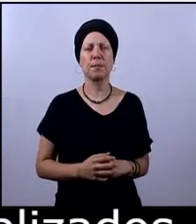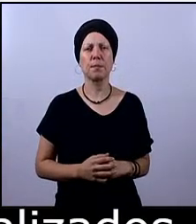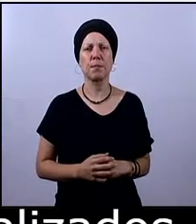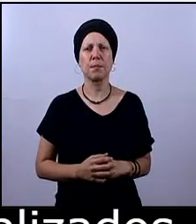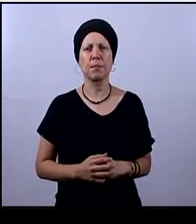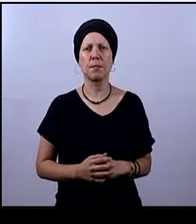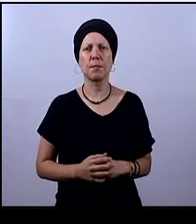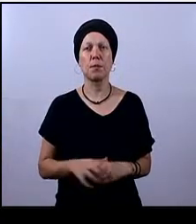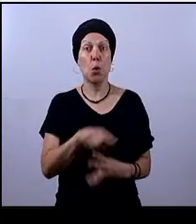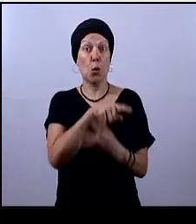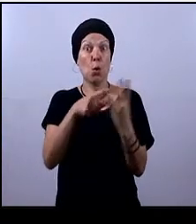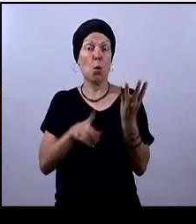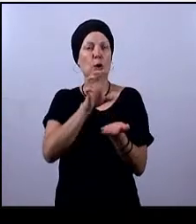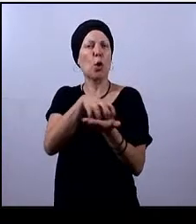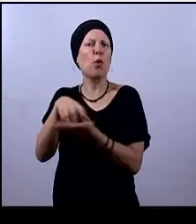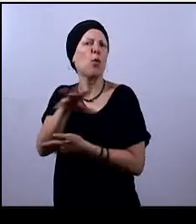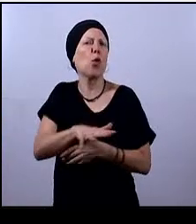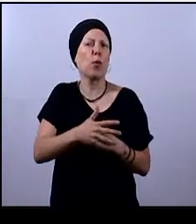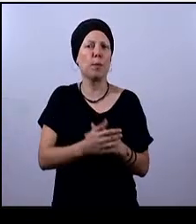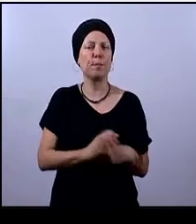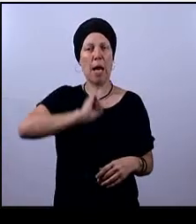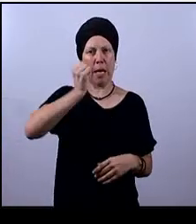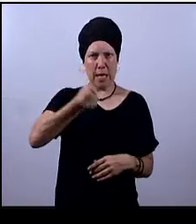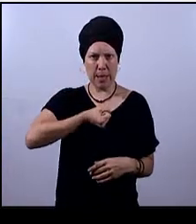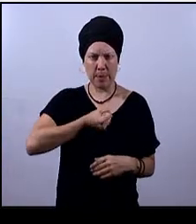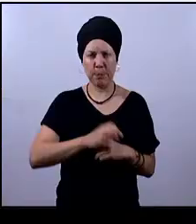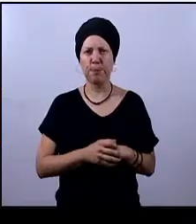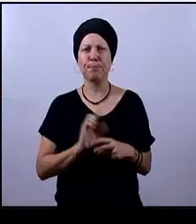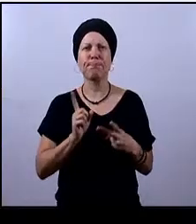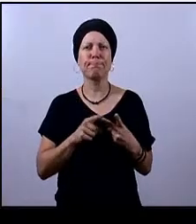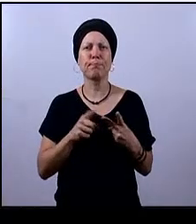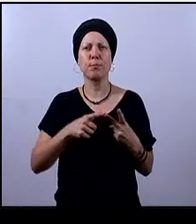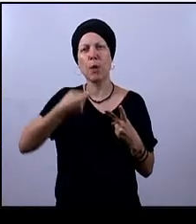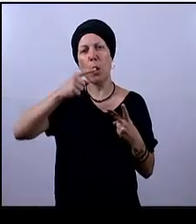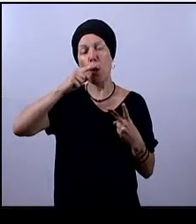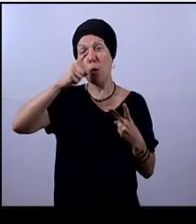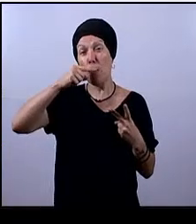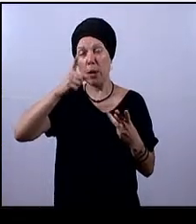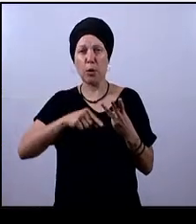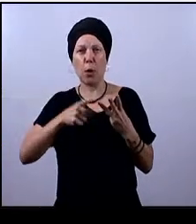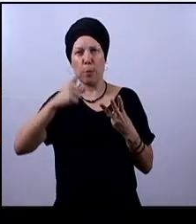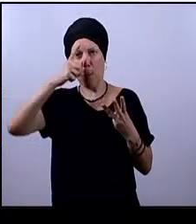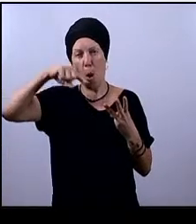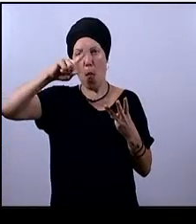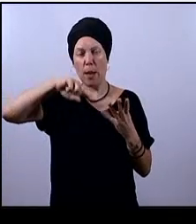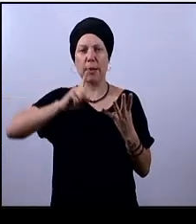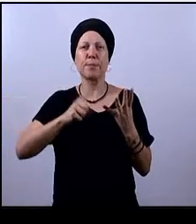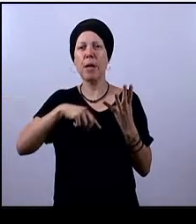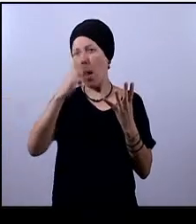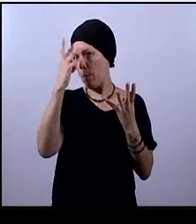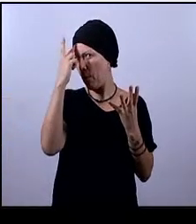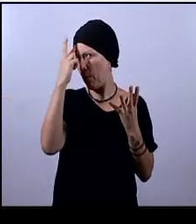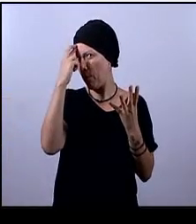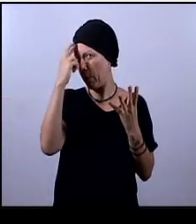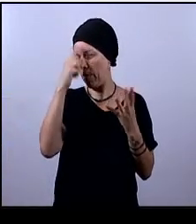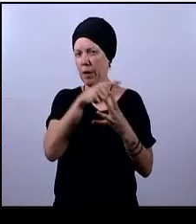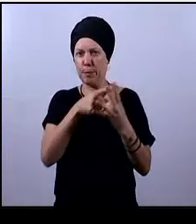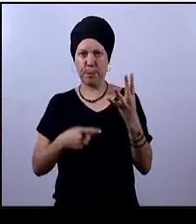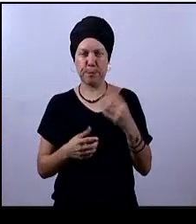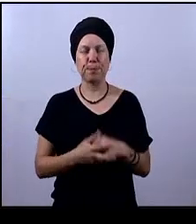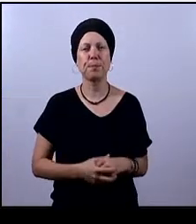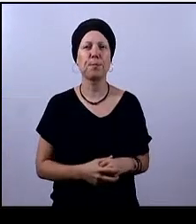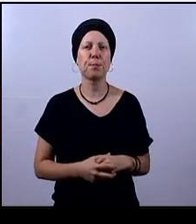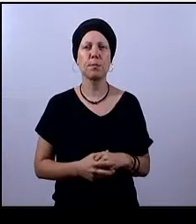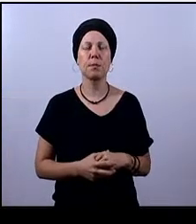Estos 4 centros se encuentran en Navalmoral de la Mata, en Don Benito, en Moraleja y en Villafranca de